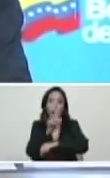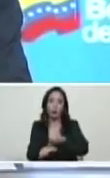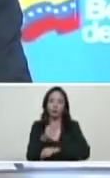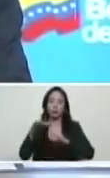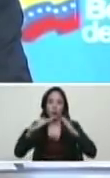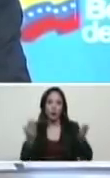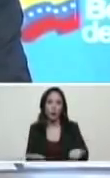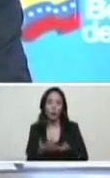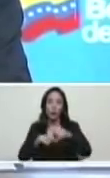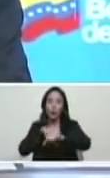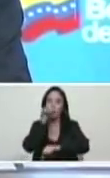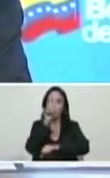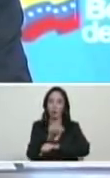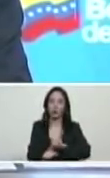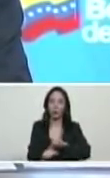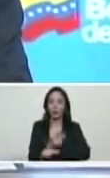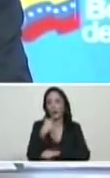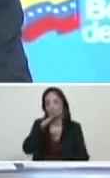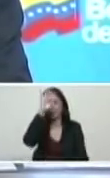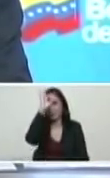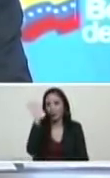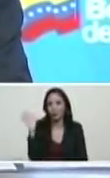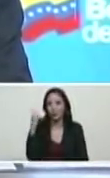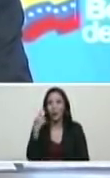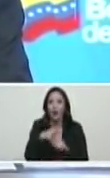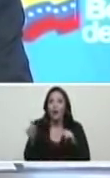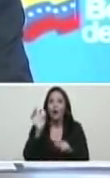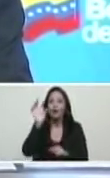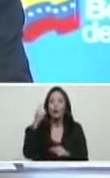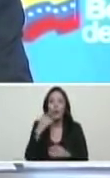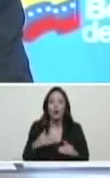único. No sé si en otro lugar del mundo existirá